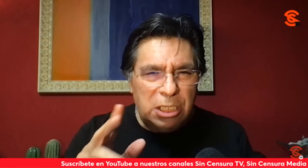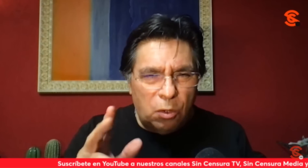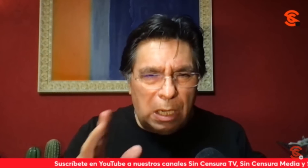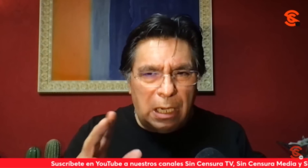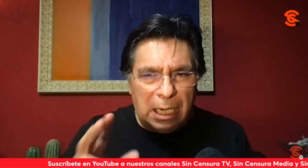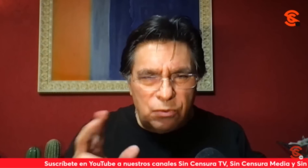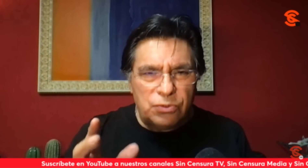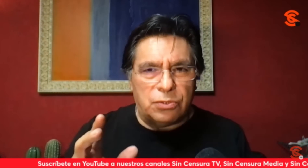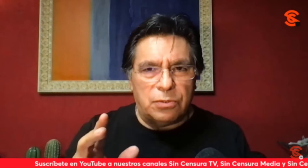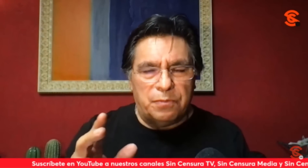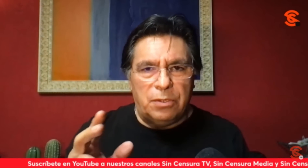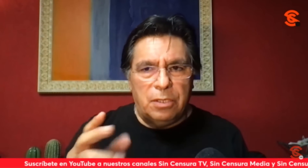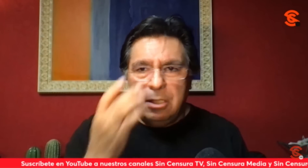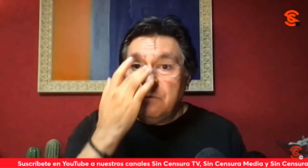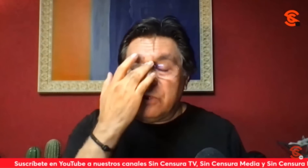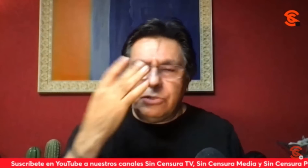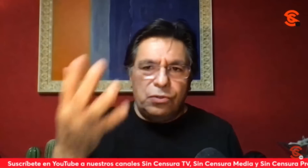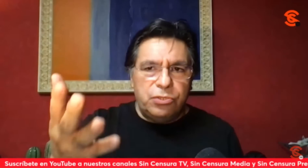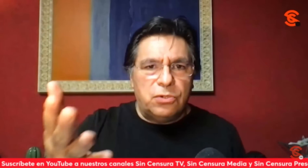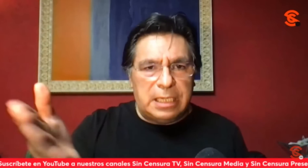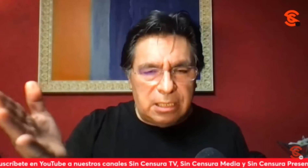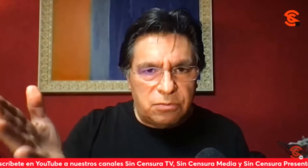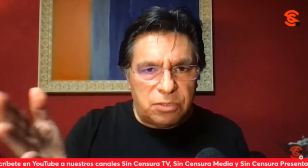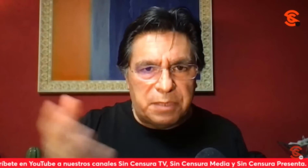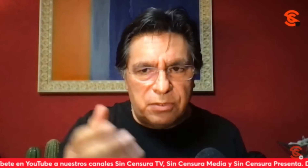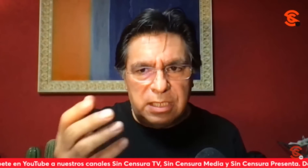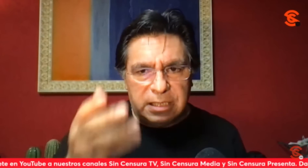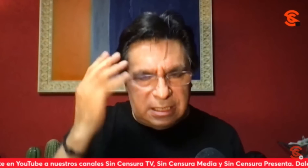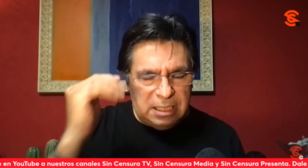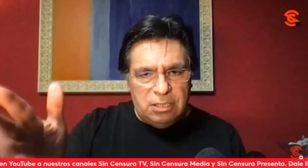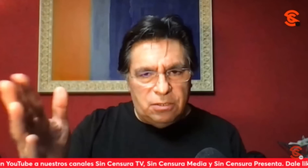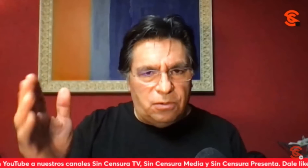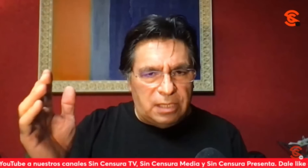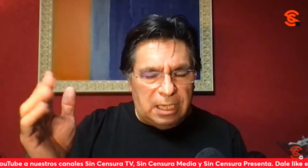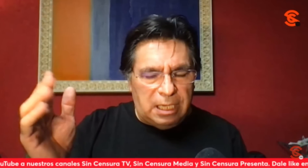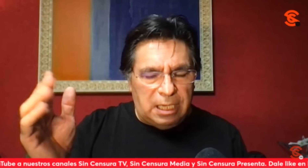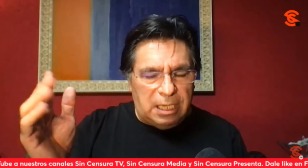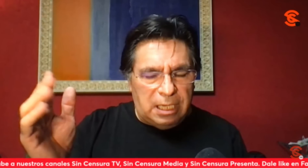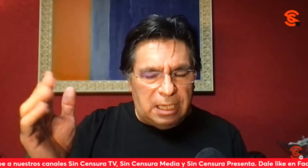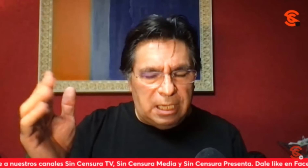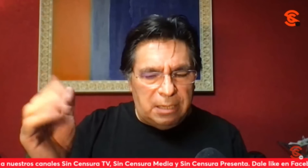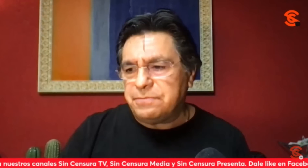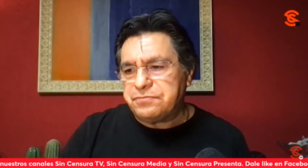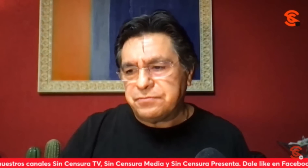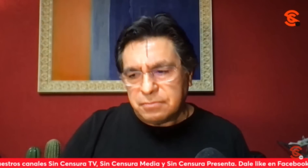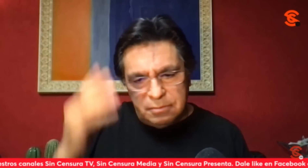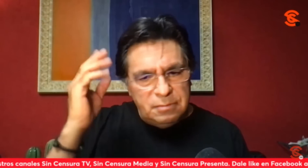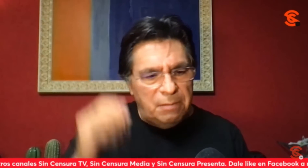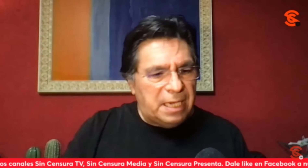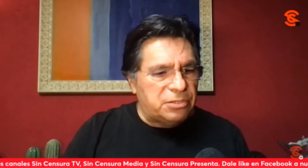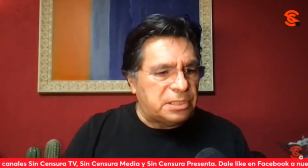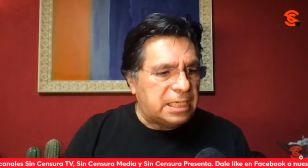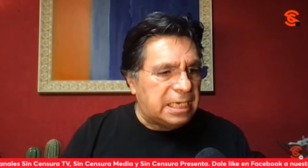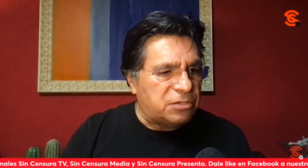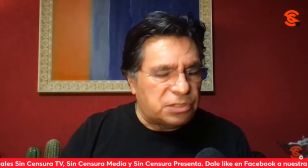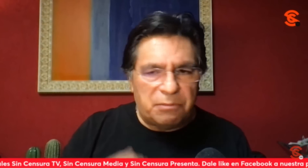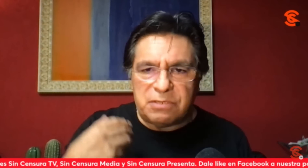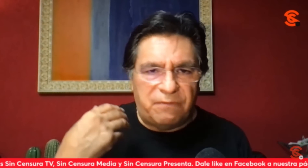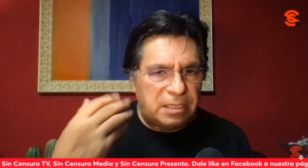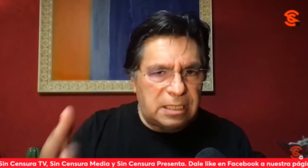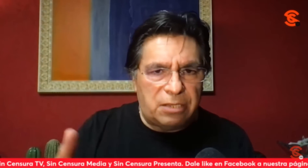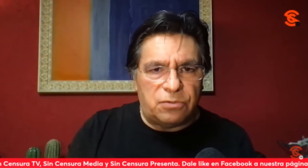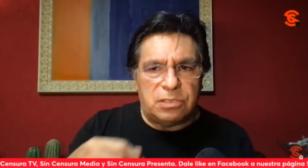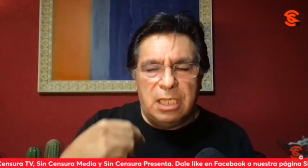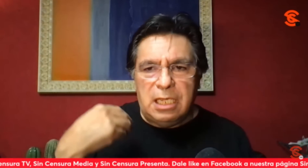el político al uso, ¿no? Porque tú y yo, que ya somos periodistas con que hemos recorrido varios escenarios,